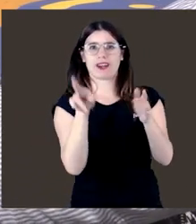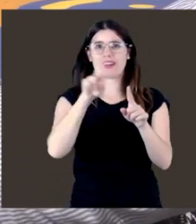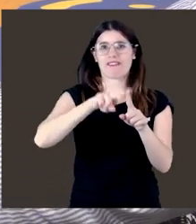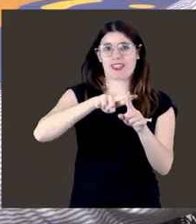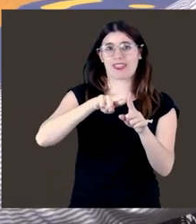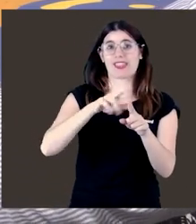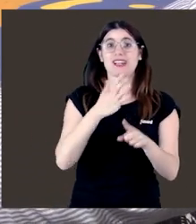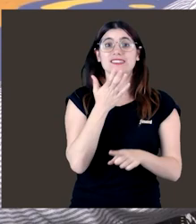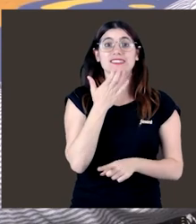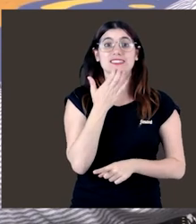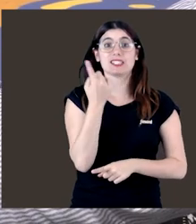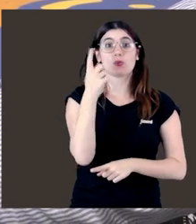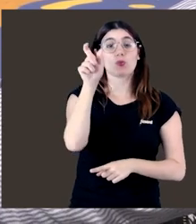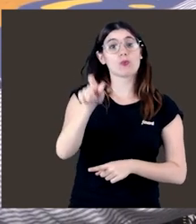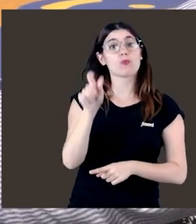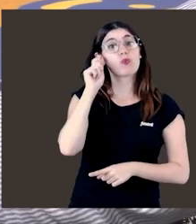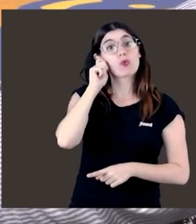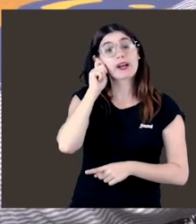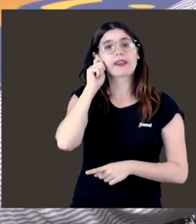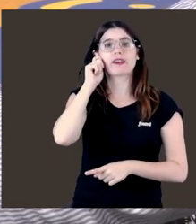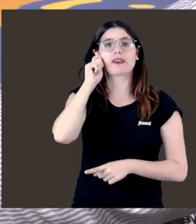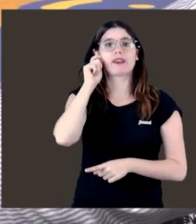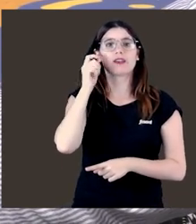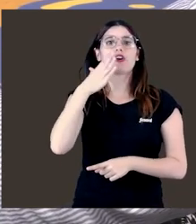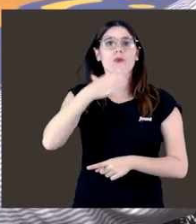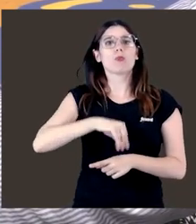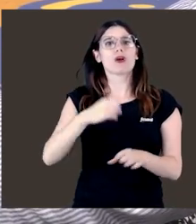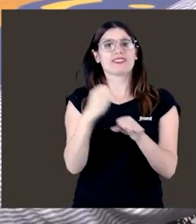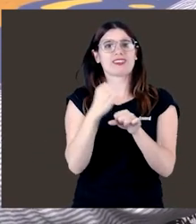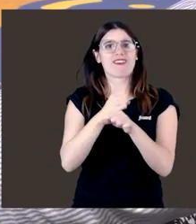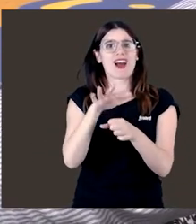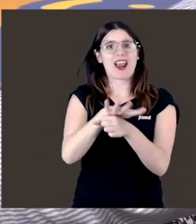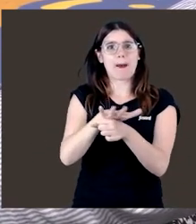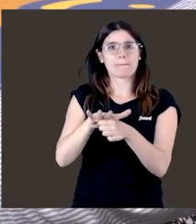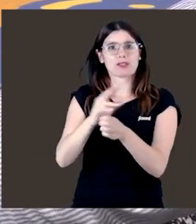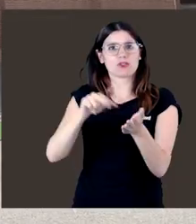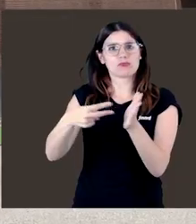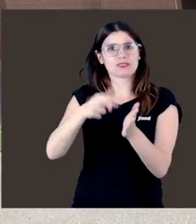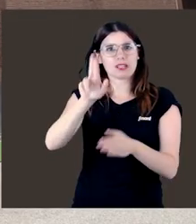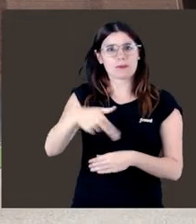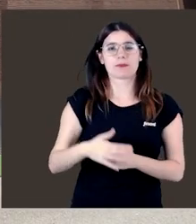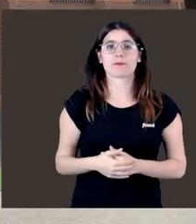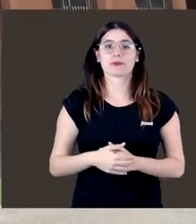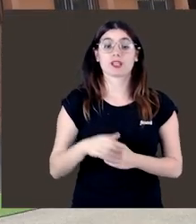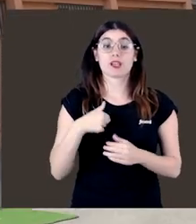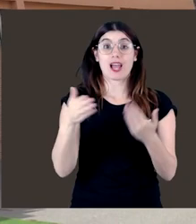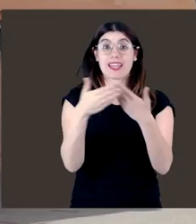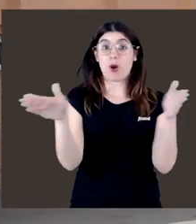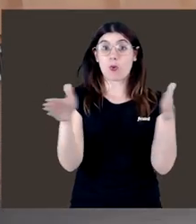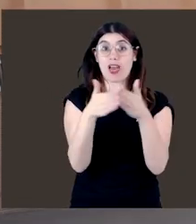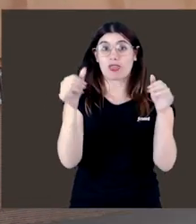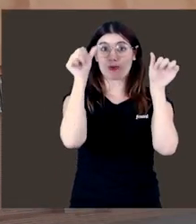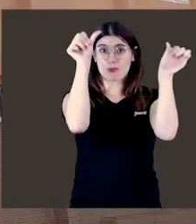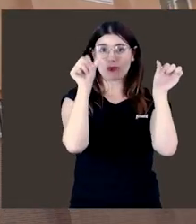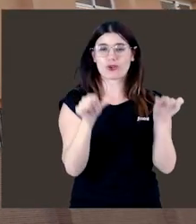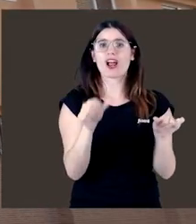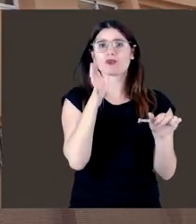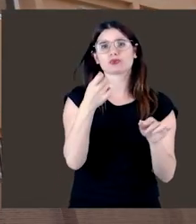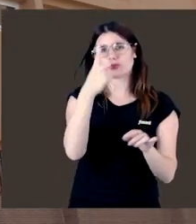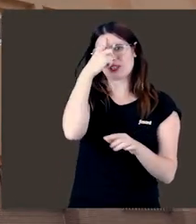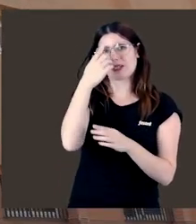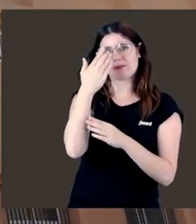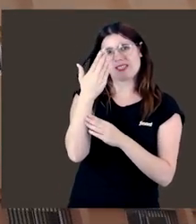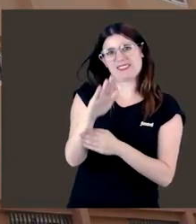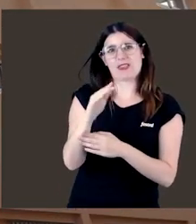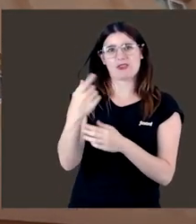referencia el hecho de que una mujer también puede trabajar en estos ámbitos tecnológicos. Durante la inauguración del mural, una representación